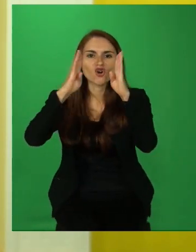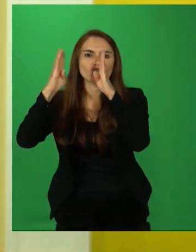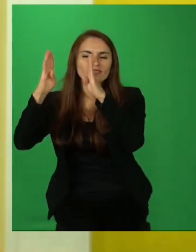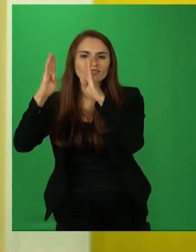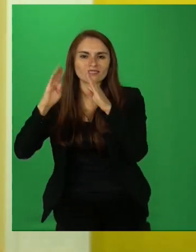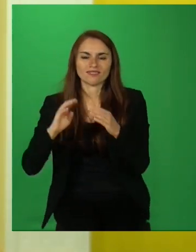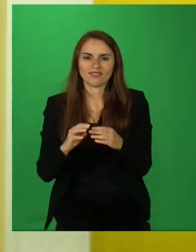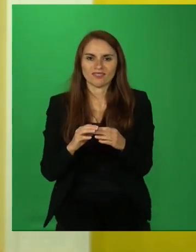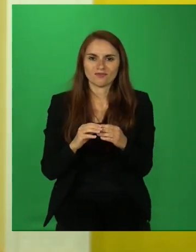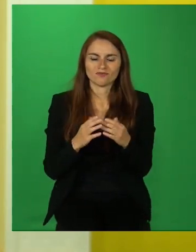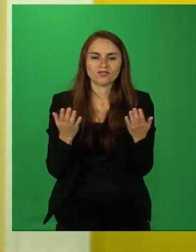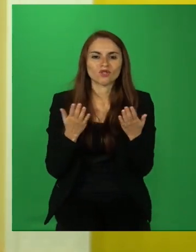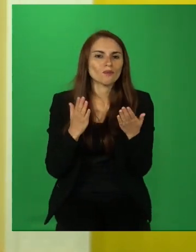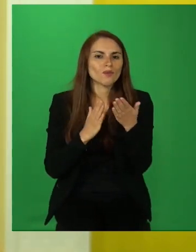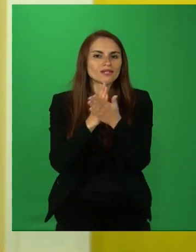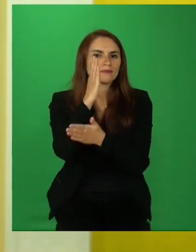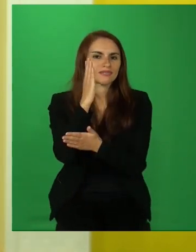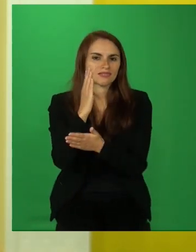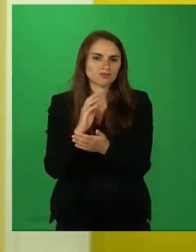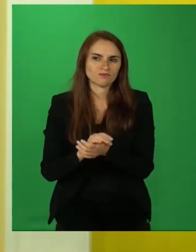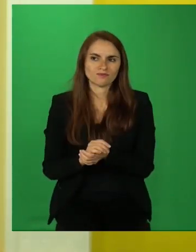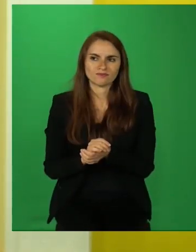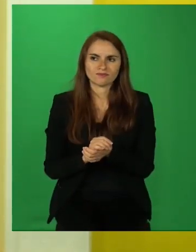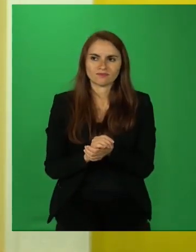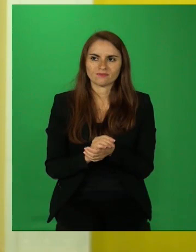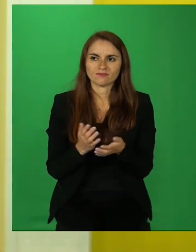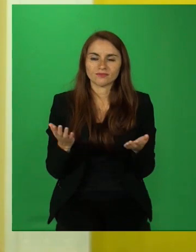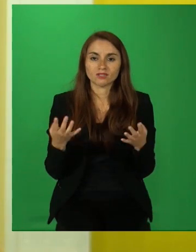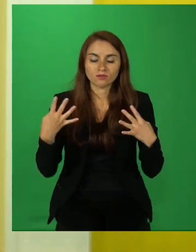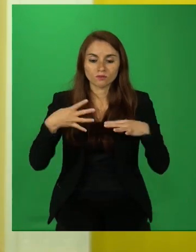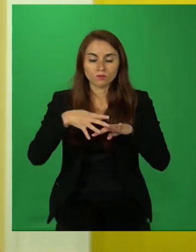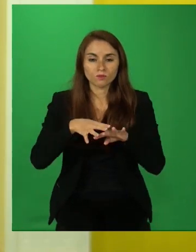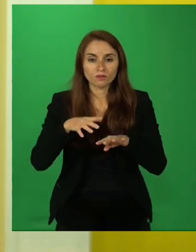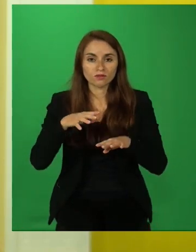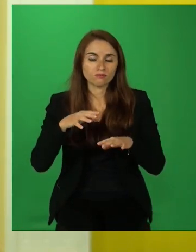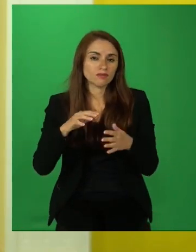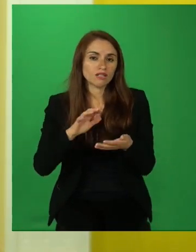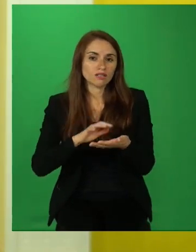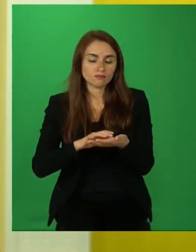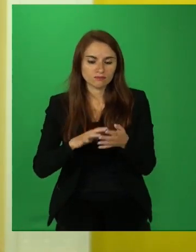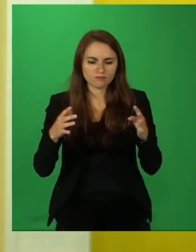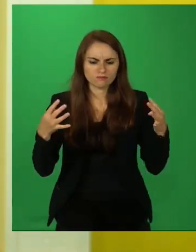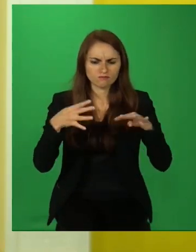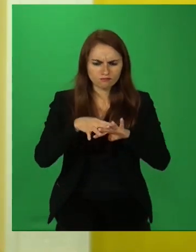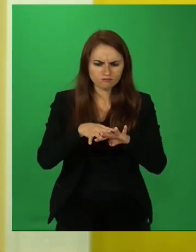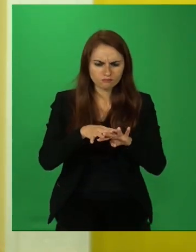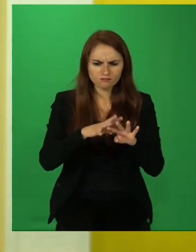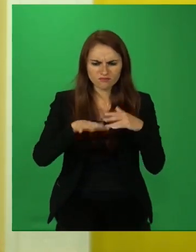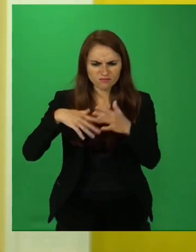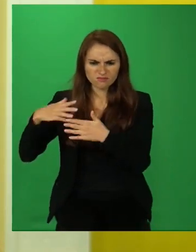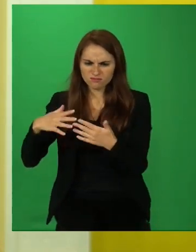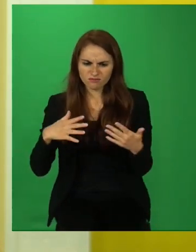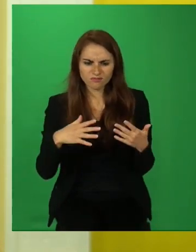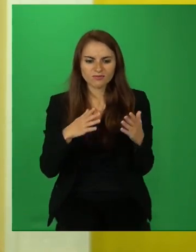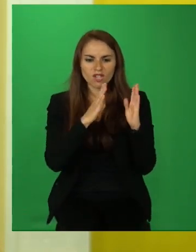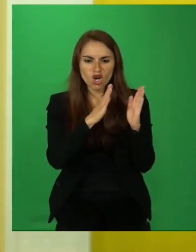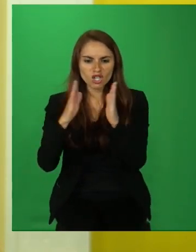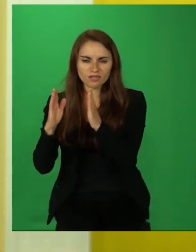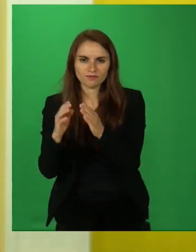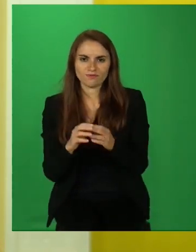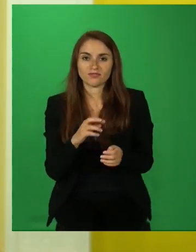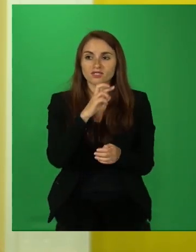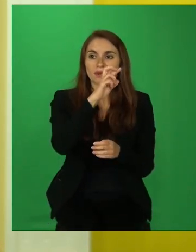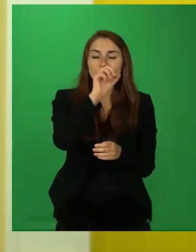la jerarquía de las operaciones como profesor a ver explíqueme bien es usted mira la palabra era